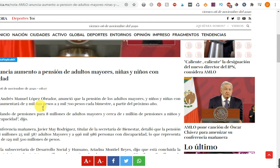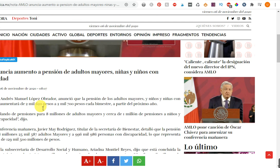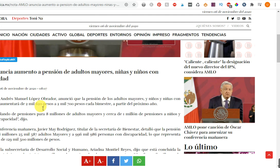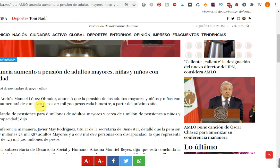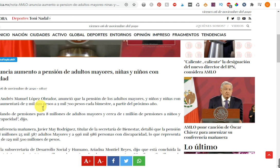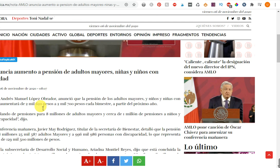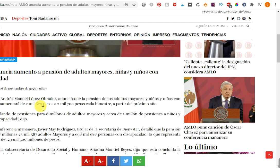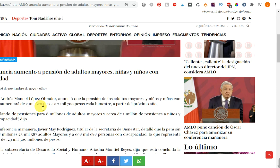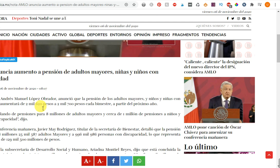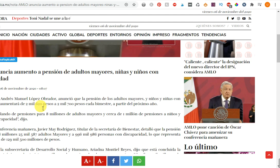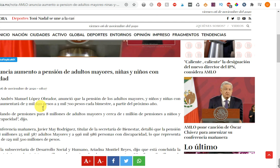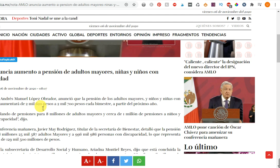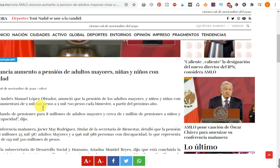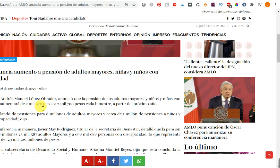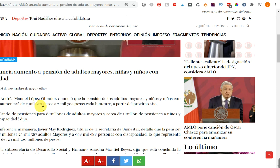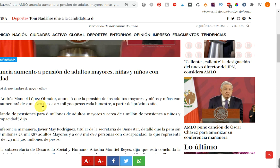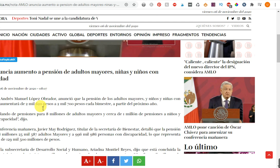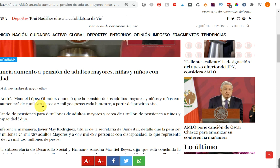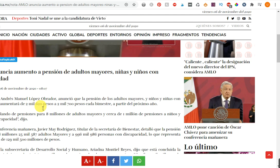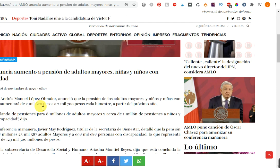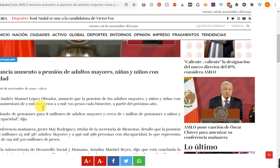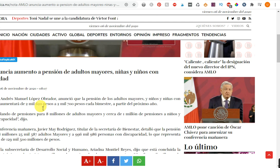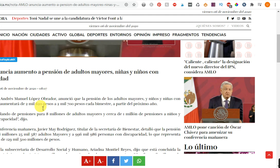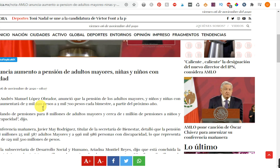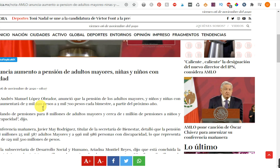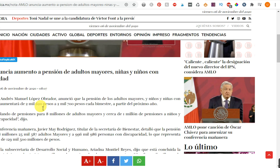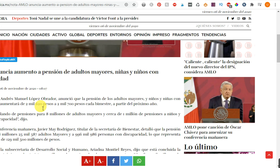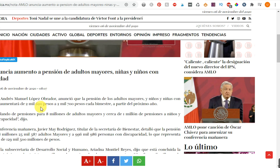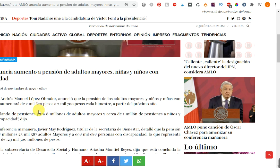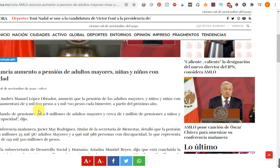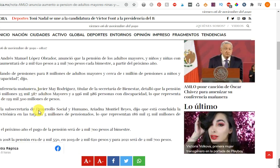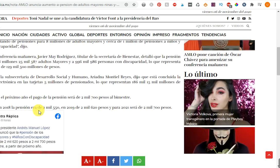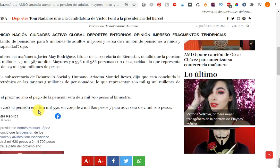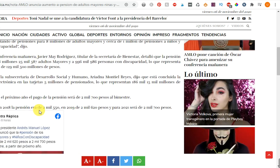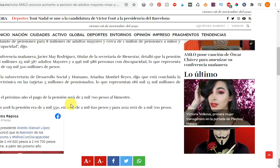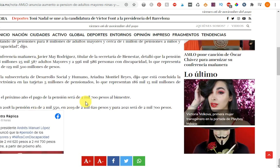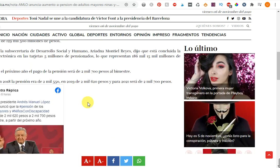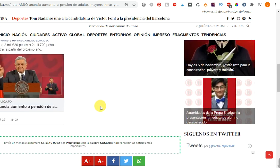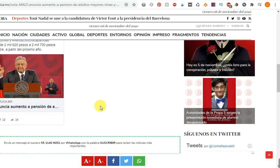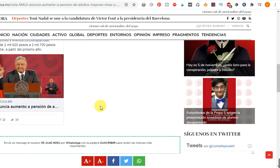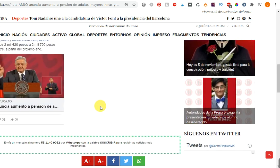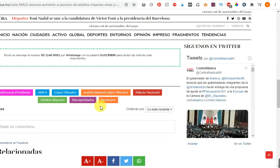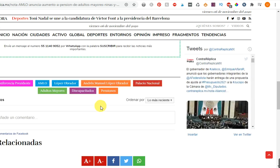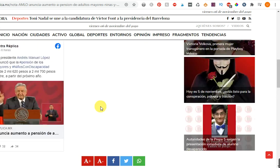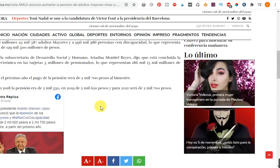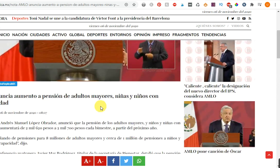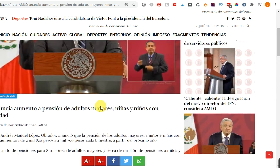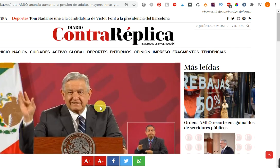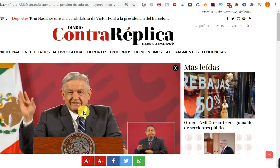bimestre a partir del próximo año es decir a partir del 2021 de esta